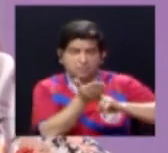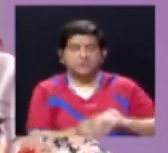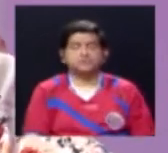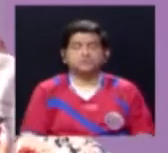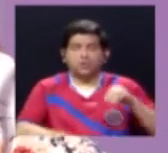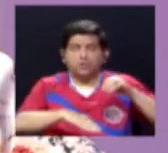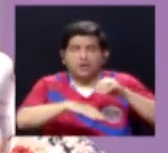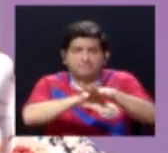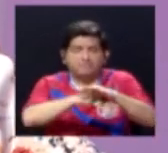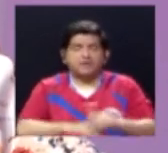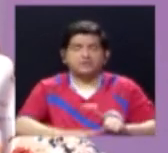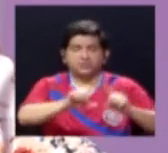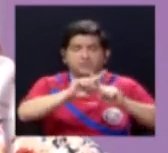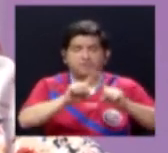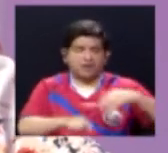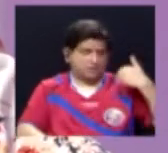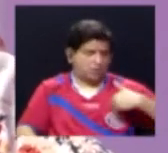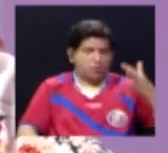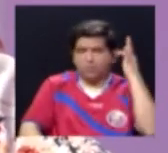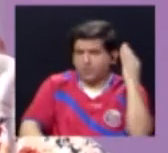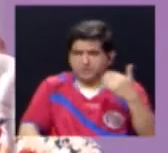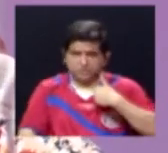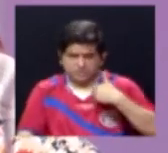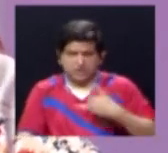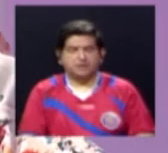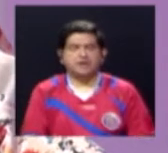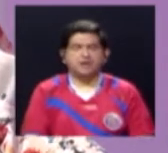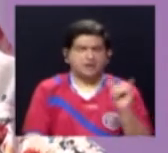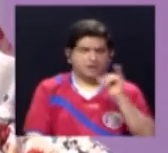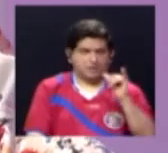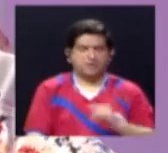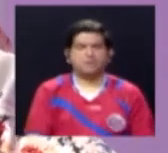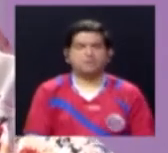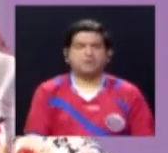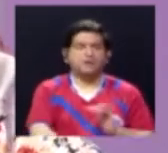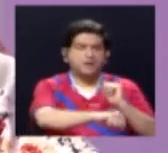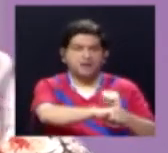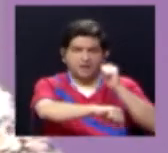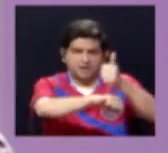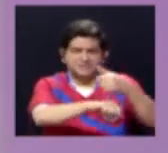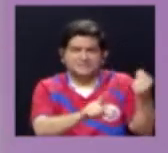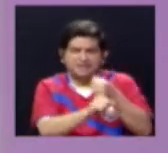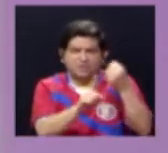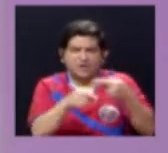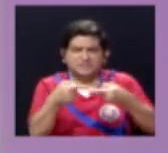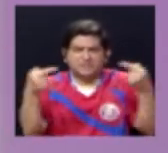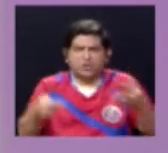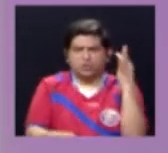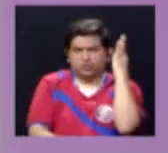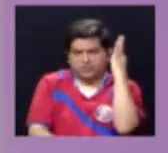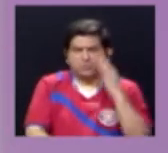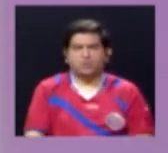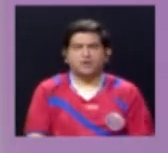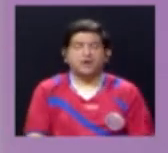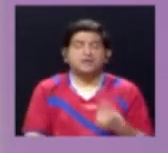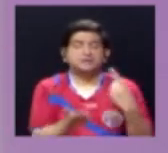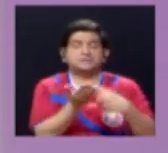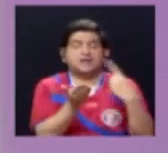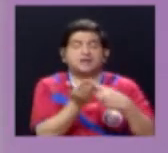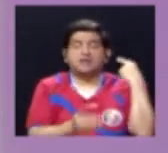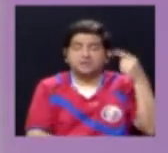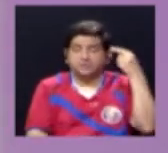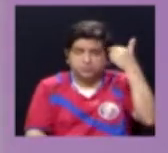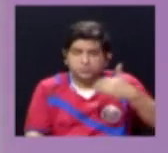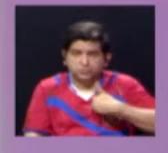sobre los hombres y las mujeres es además colocar la violencia contra las mujeres en la discusión del